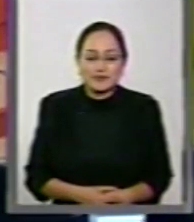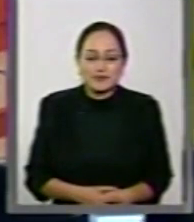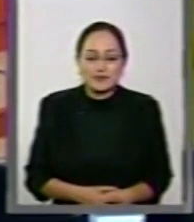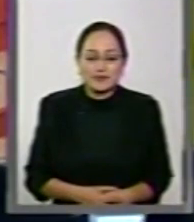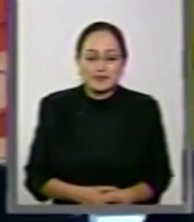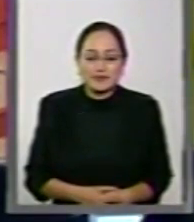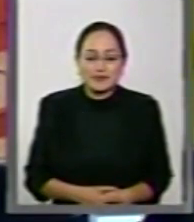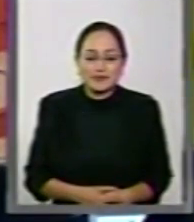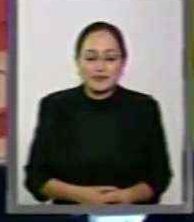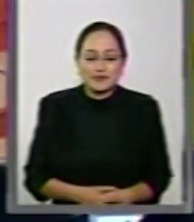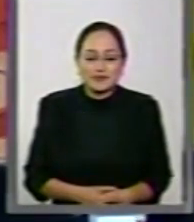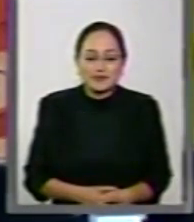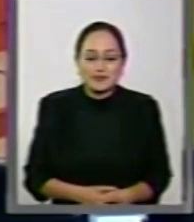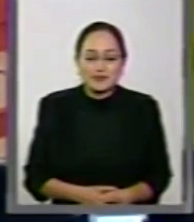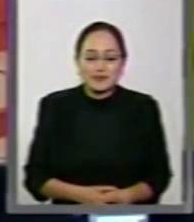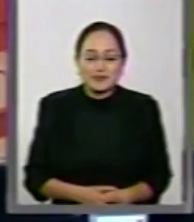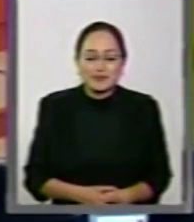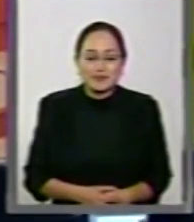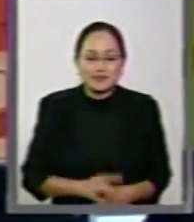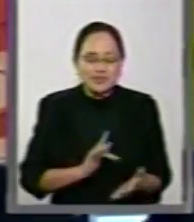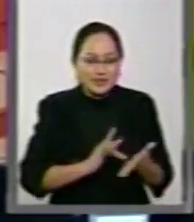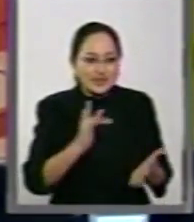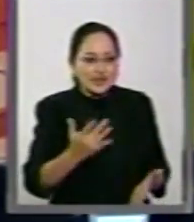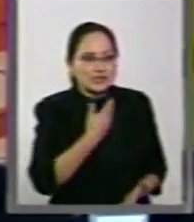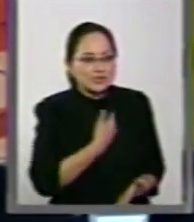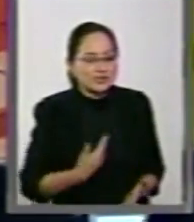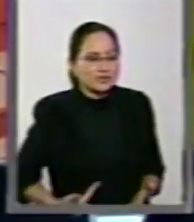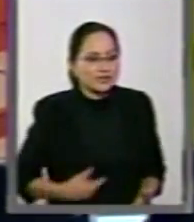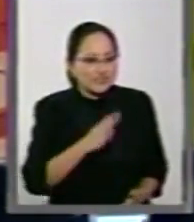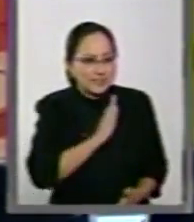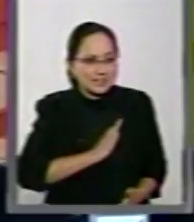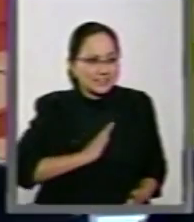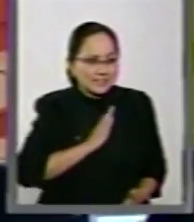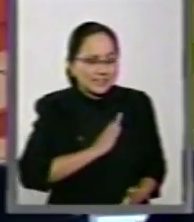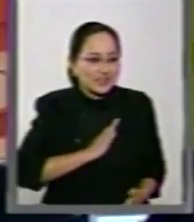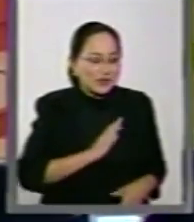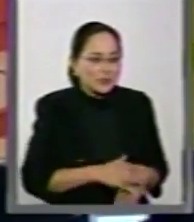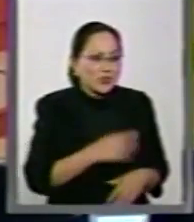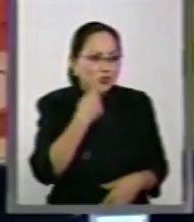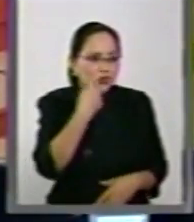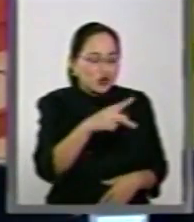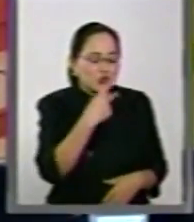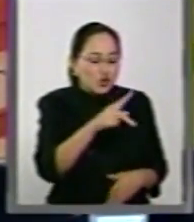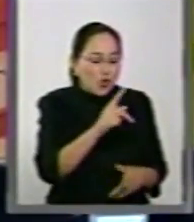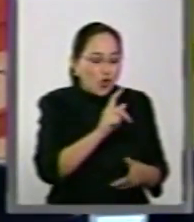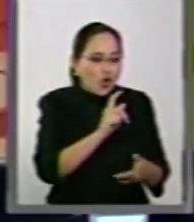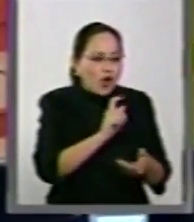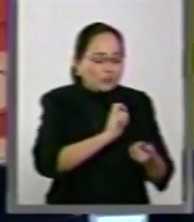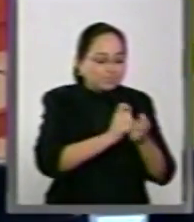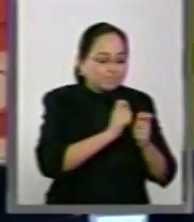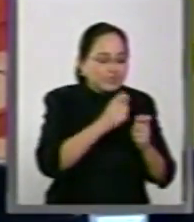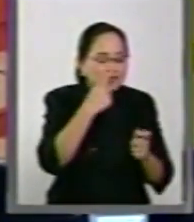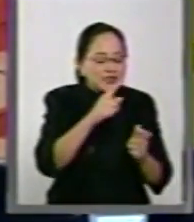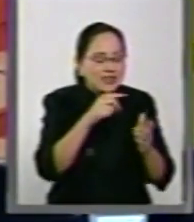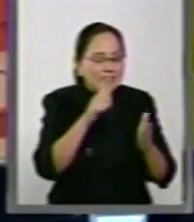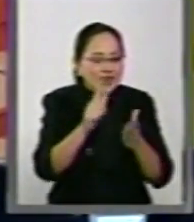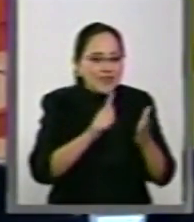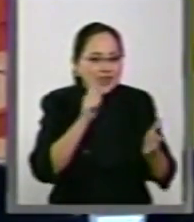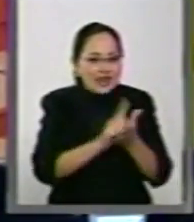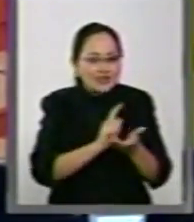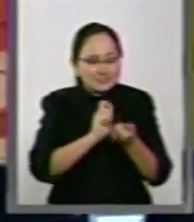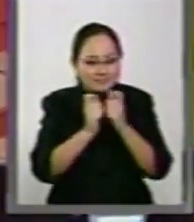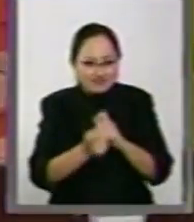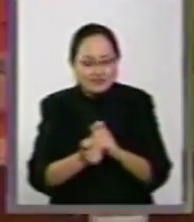reiteración reiterada del reglamento. Gracias, presidente. Felicidades por tu interpretación en esta ocasión. A